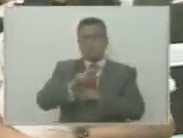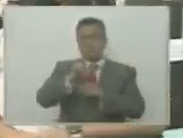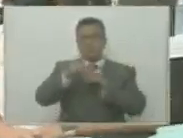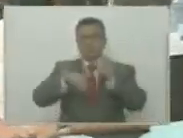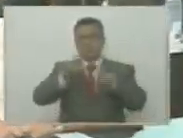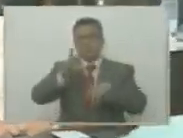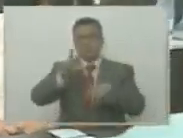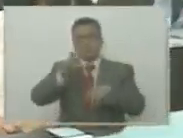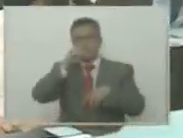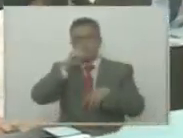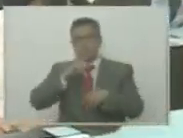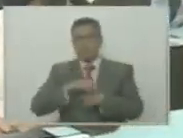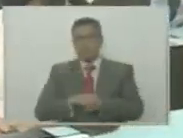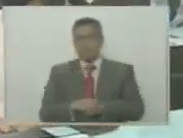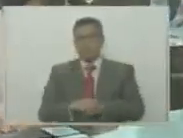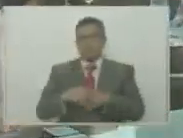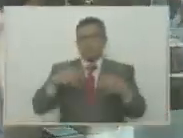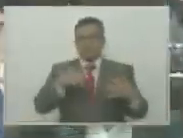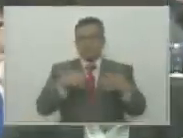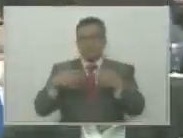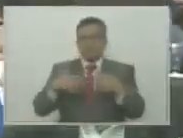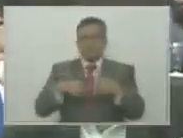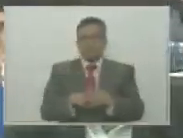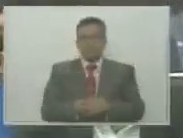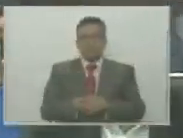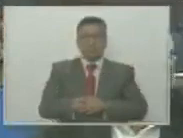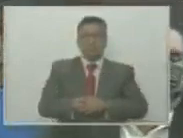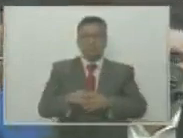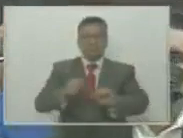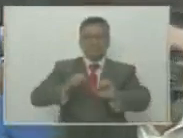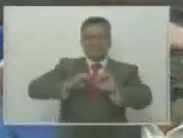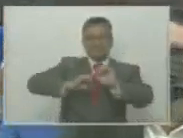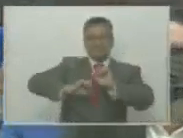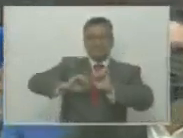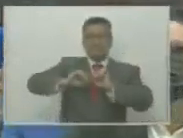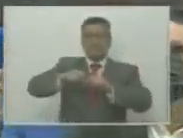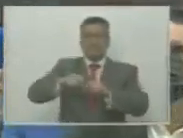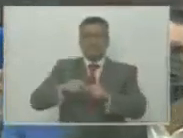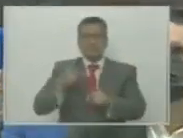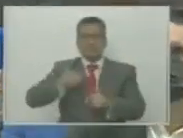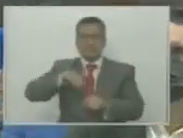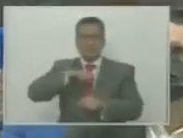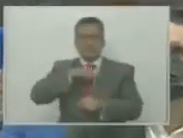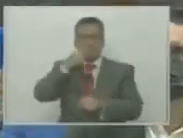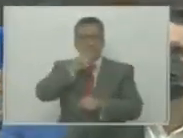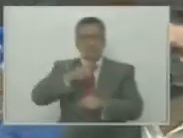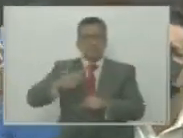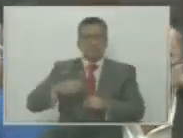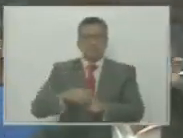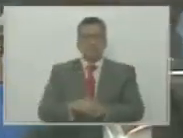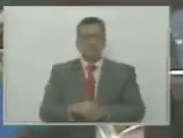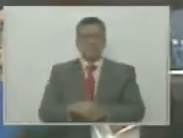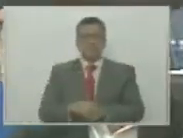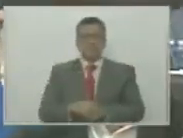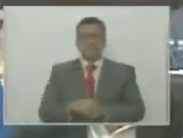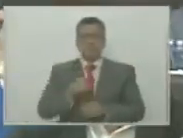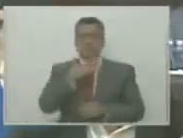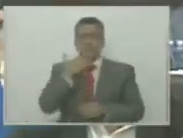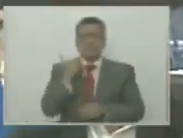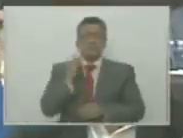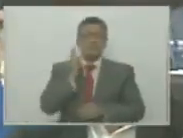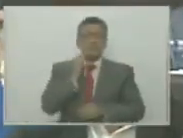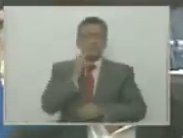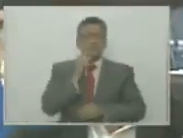313 años de lucha, de resistencia de nuestros pueblos aborígenes. ¿Qué mejor